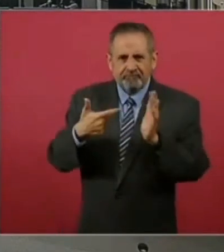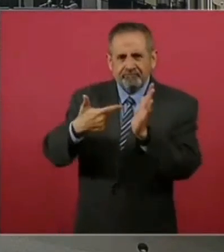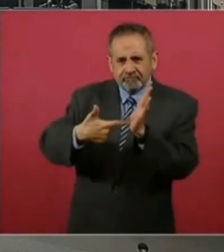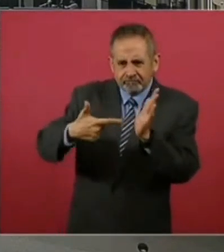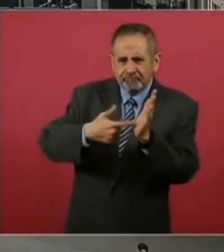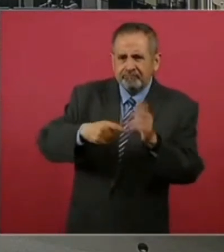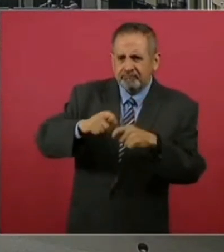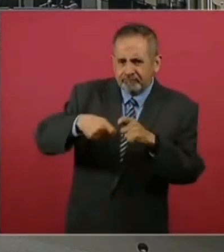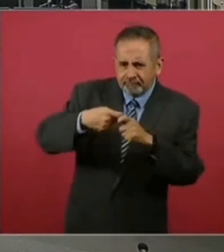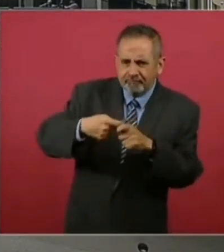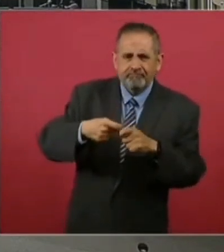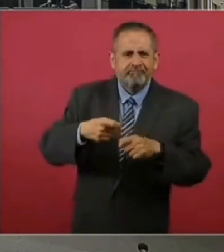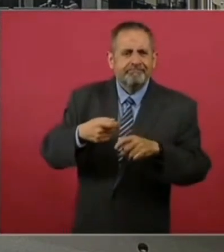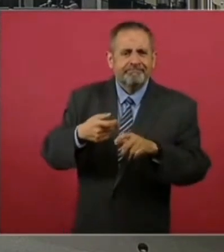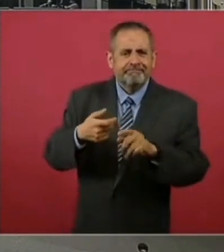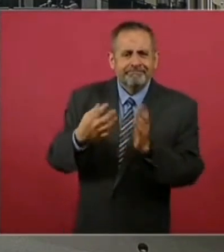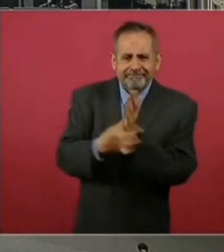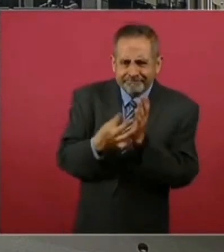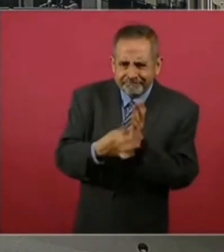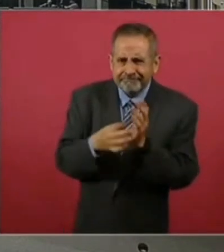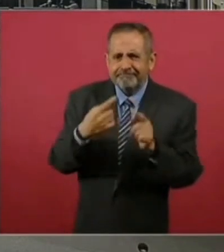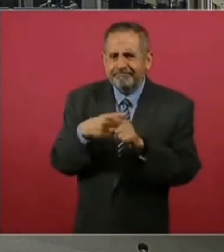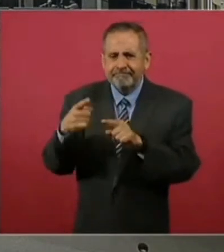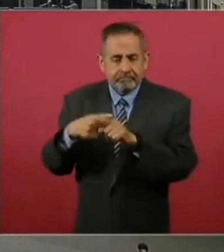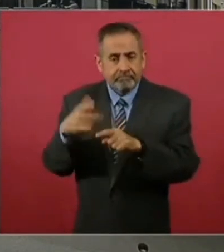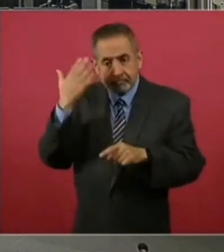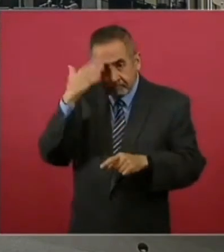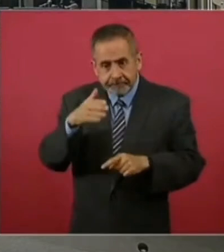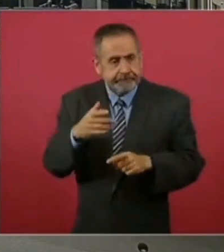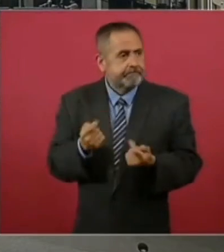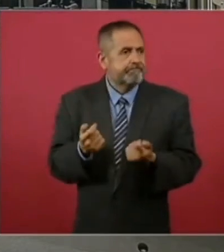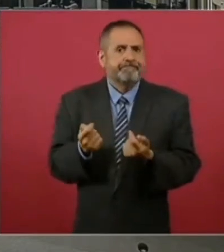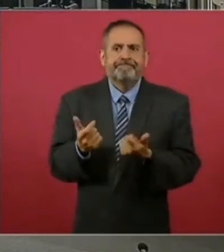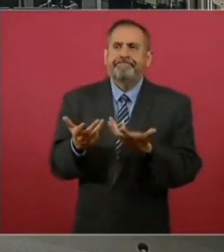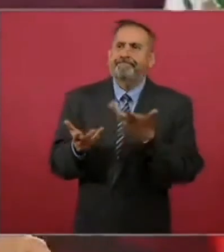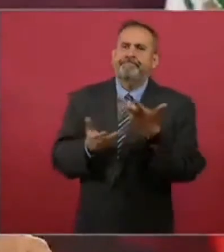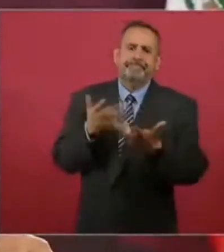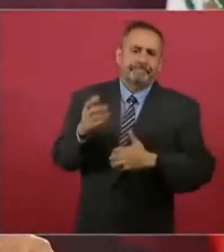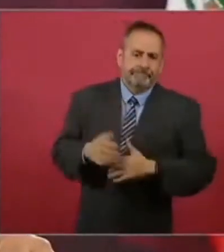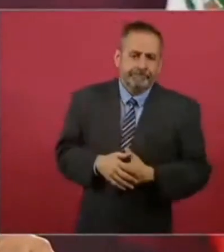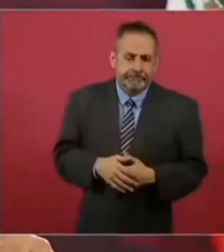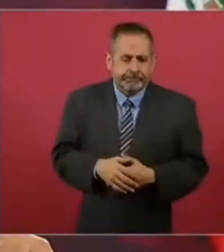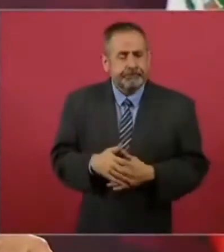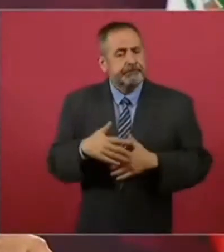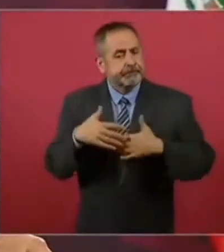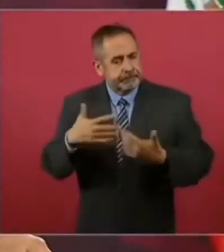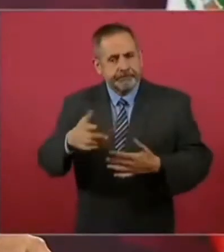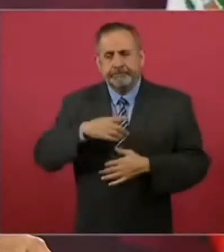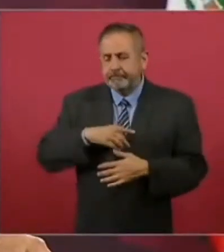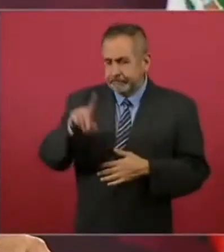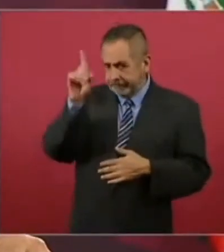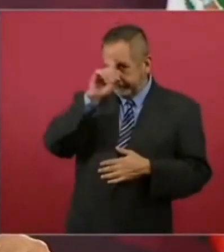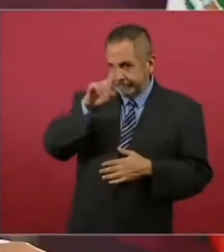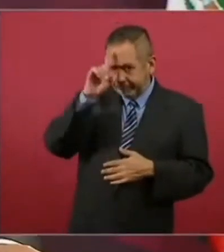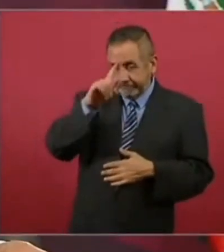fierreros, soldadores, por todo esto. ¿Qué recomiendo yo hacia